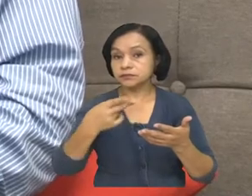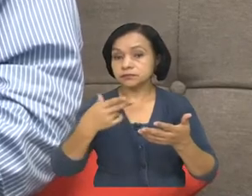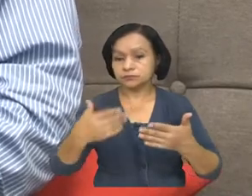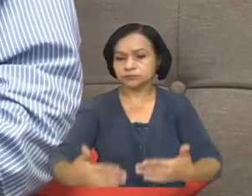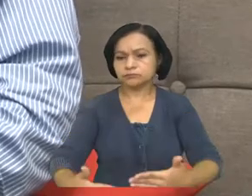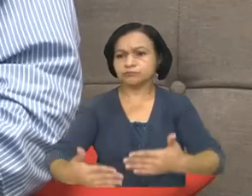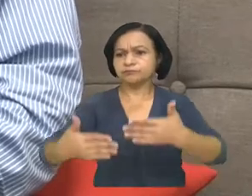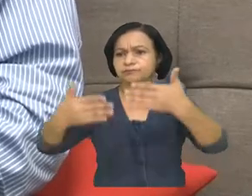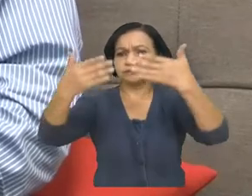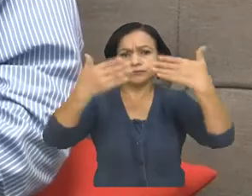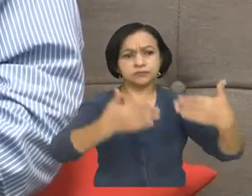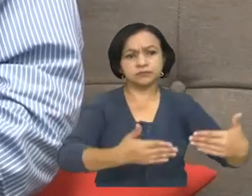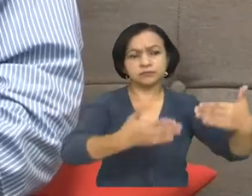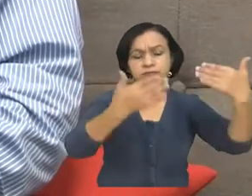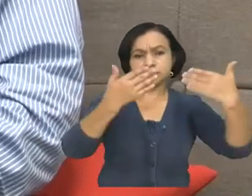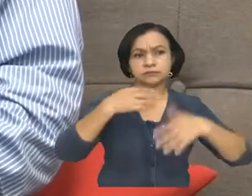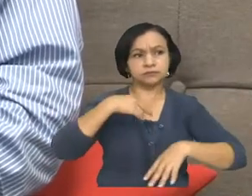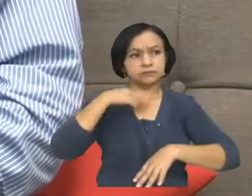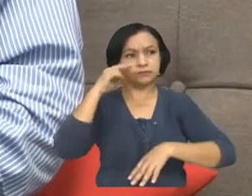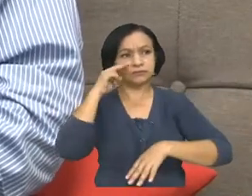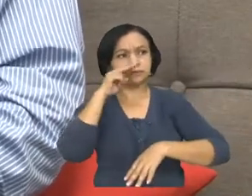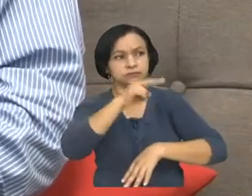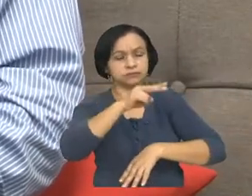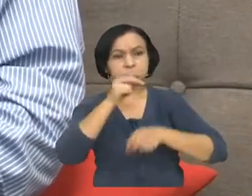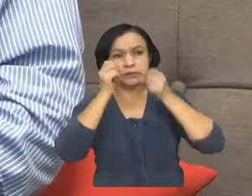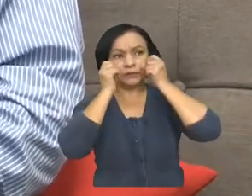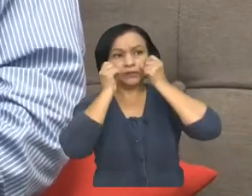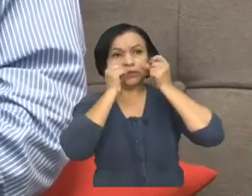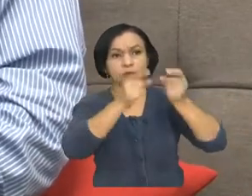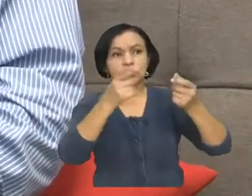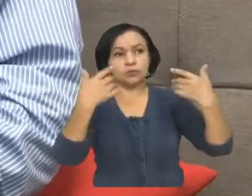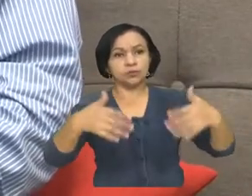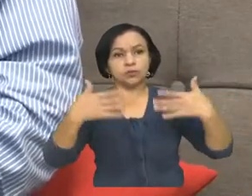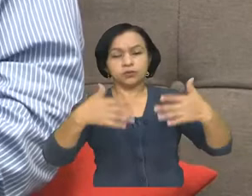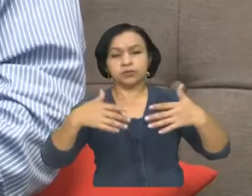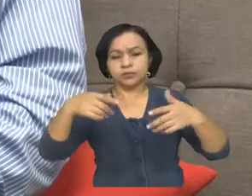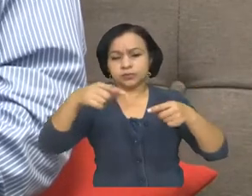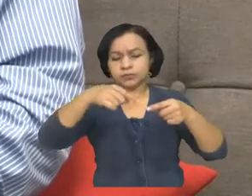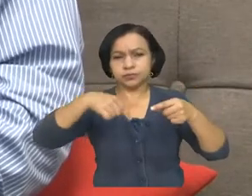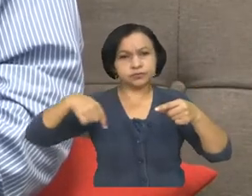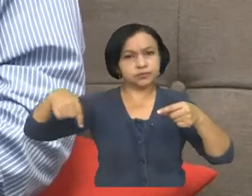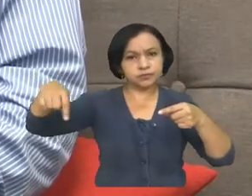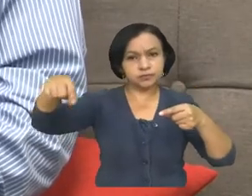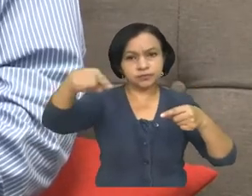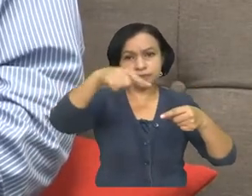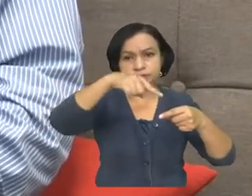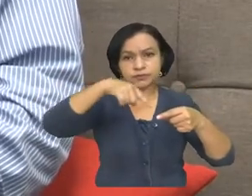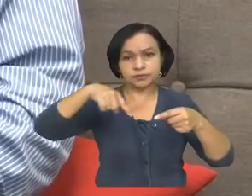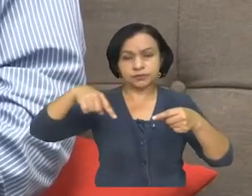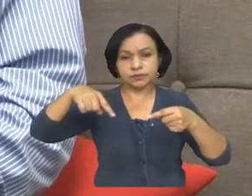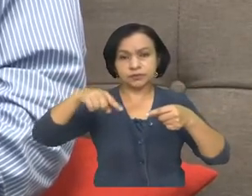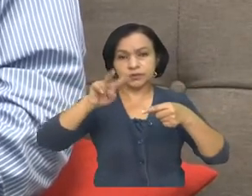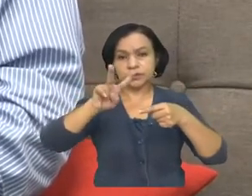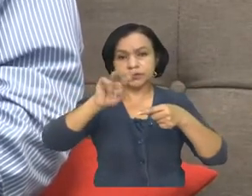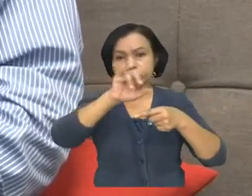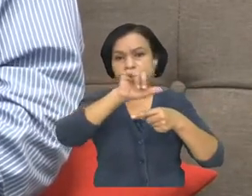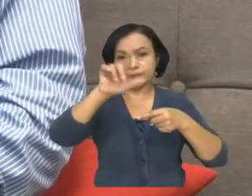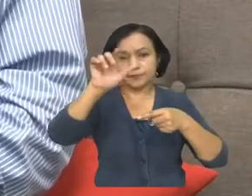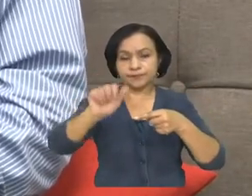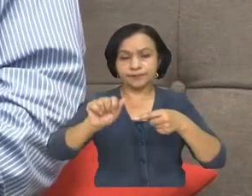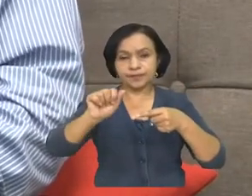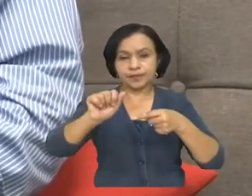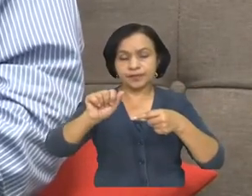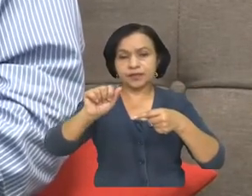más grandes que yo he visto. Eso fue impresionante, todo lo que es la rotonda, el cruce de Vía Progreso con ahí por Multicentro